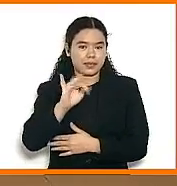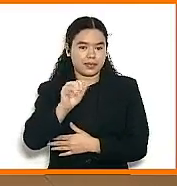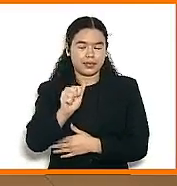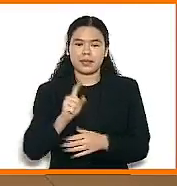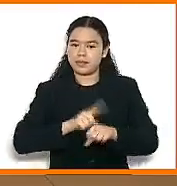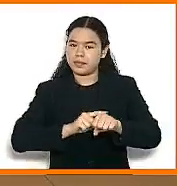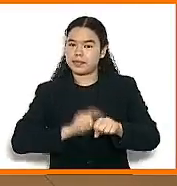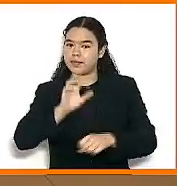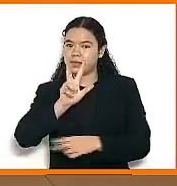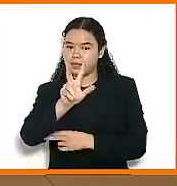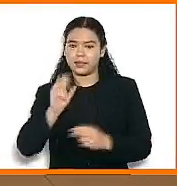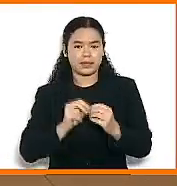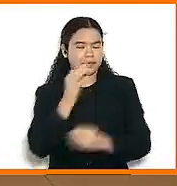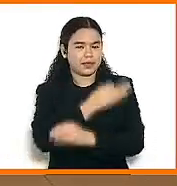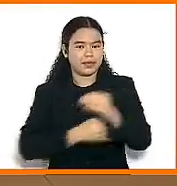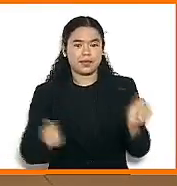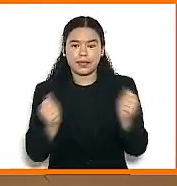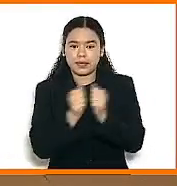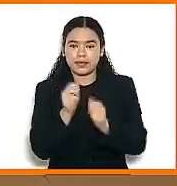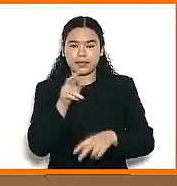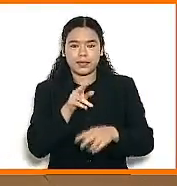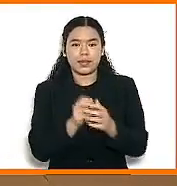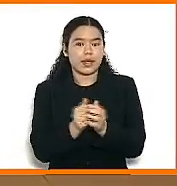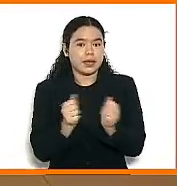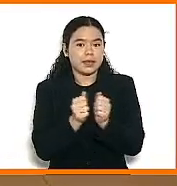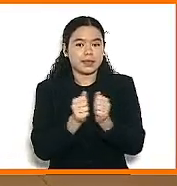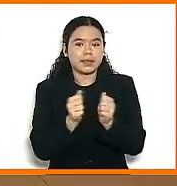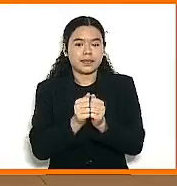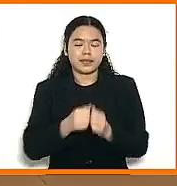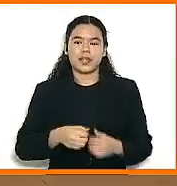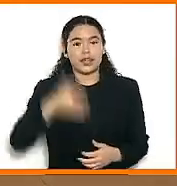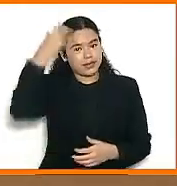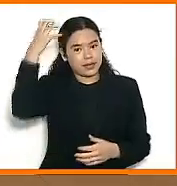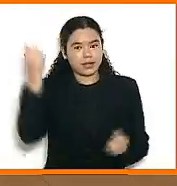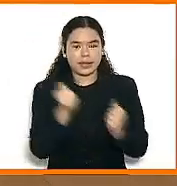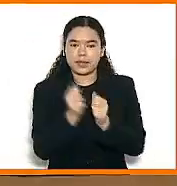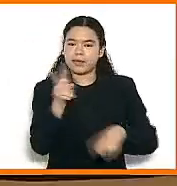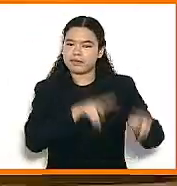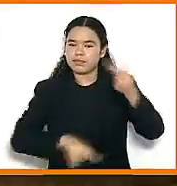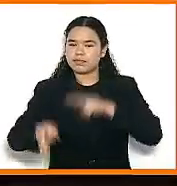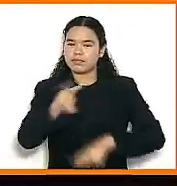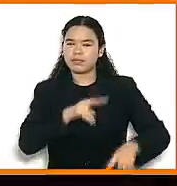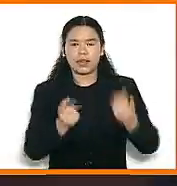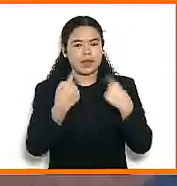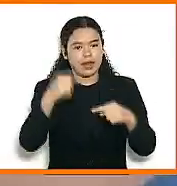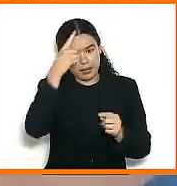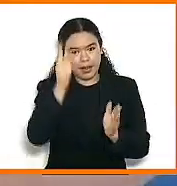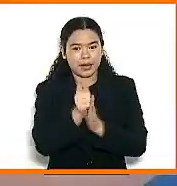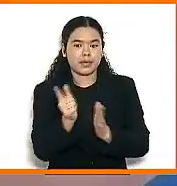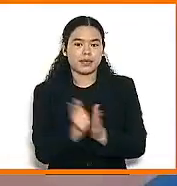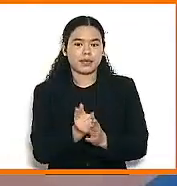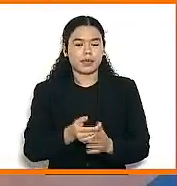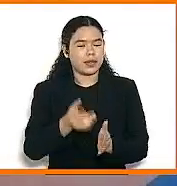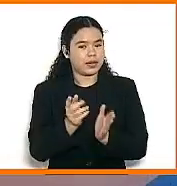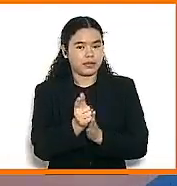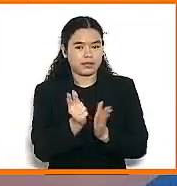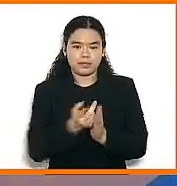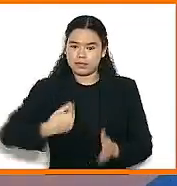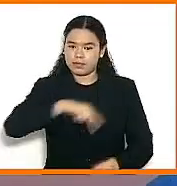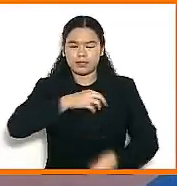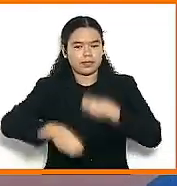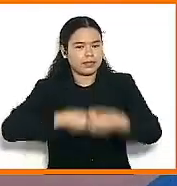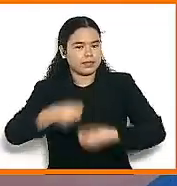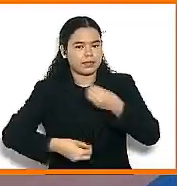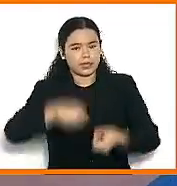en punto de la tarde. Estoy en compañía de Charlyn Walter, nuestro auditor y notario, quienes están para darle transparencia a cada uno de nuestros